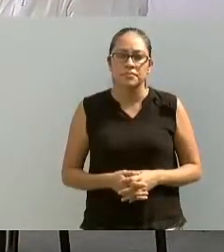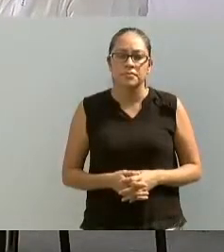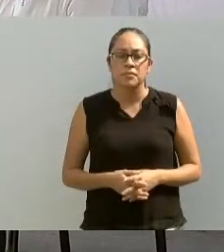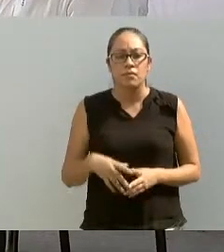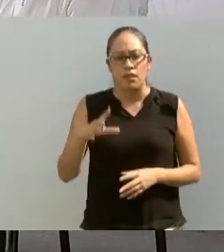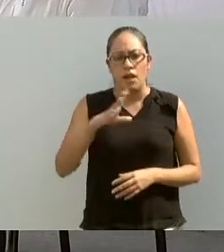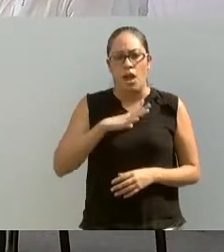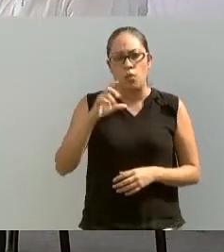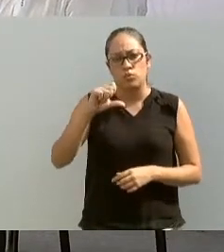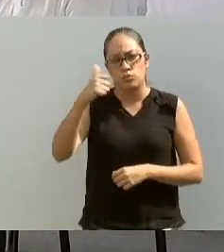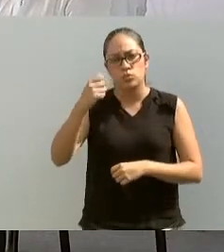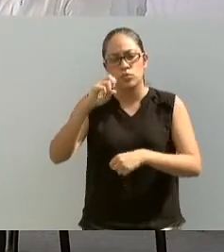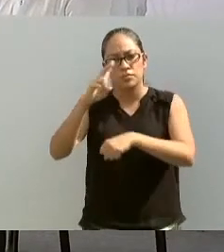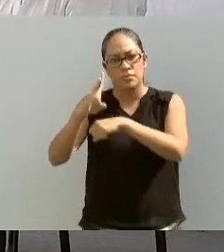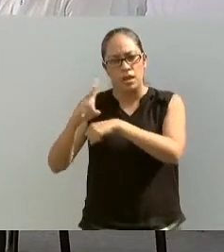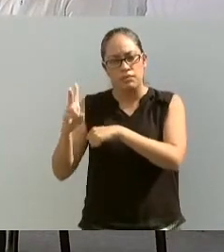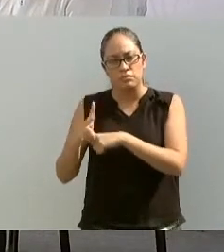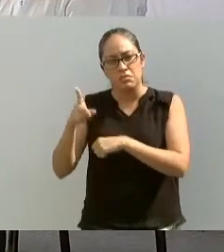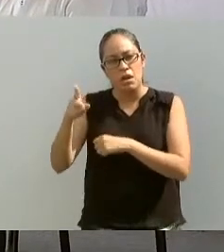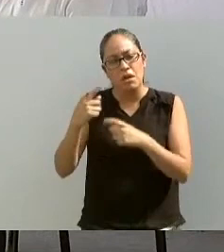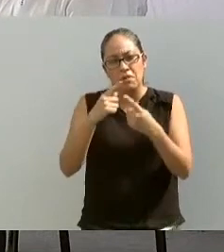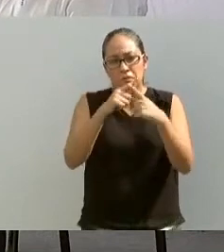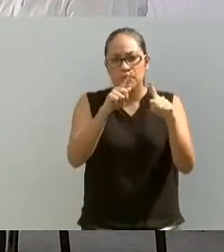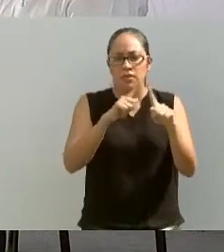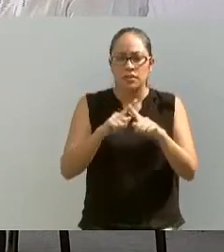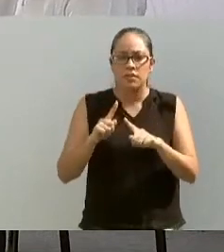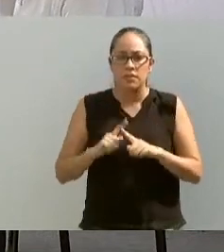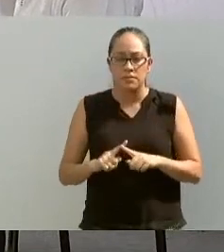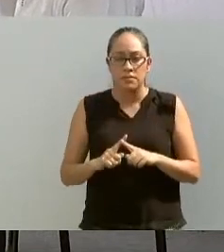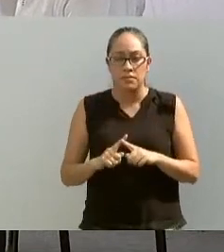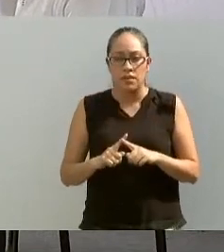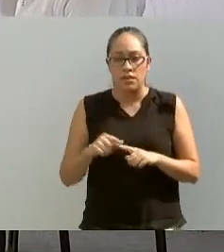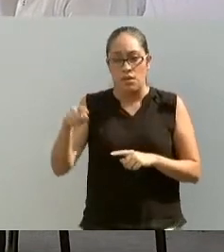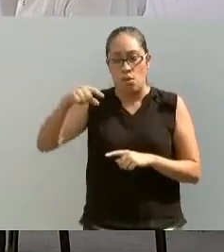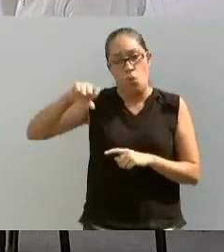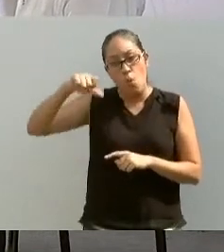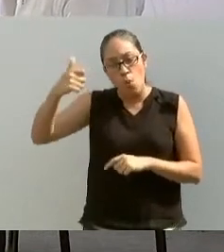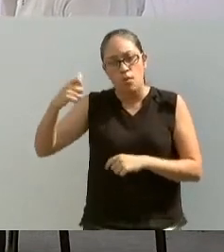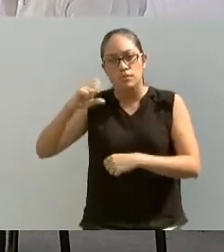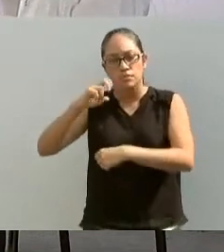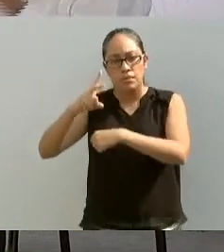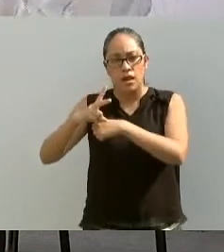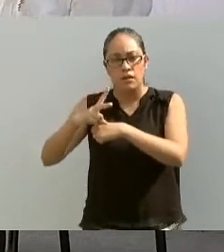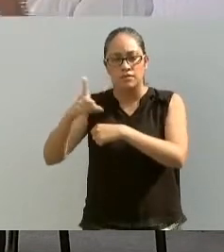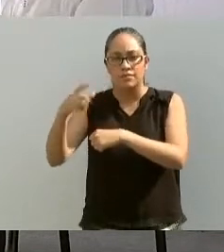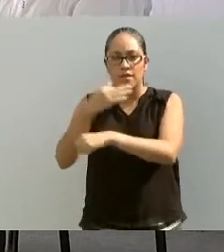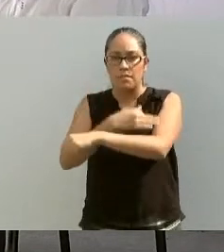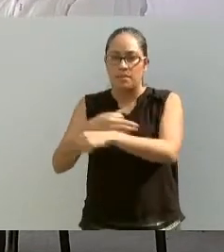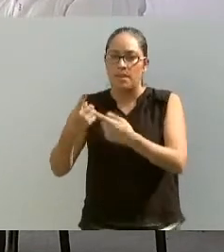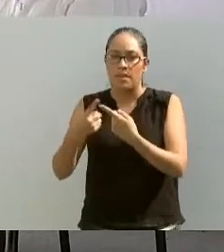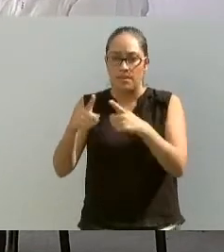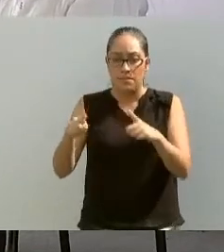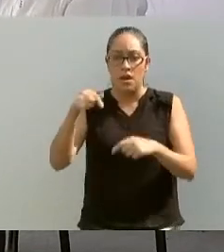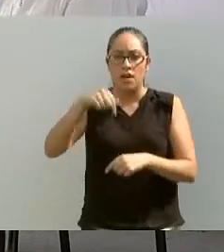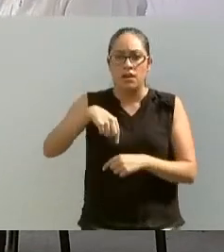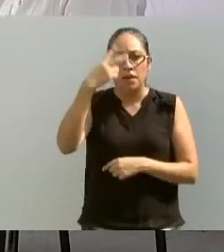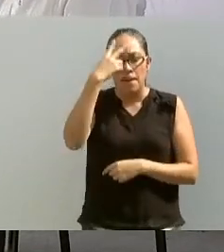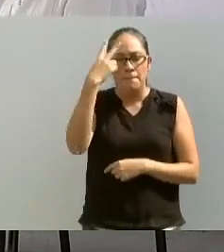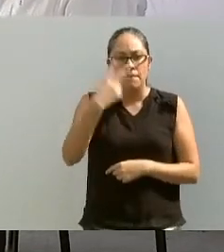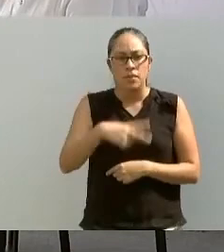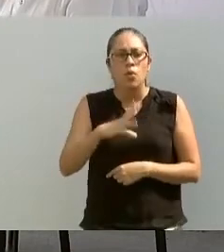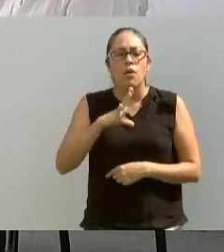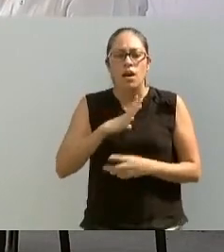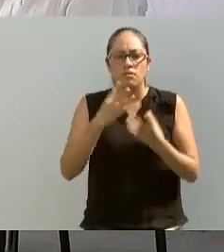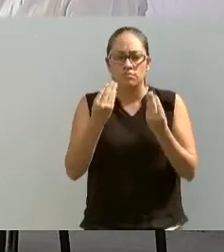en otros países. En nuestras familias, en México, hay mucha fraternidad, hay mucha